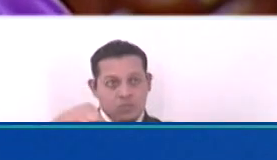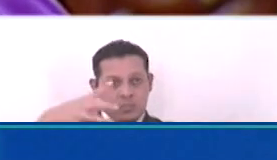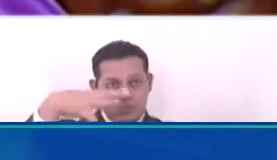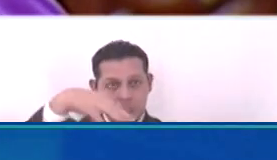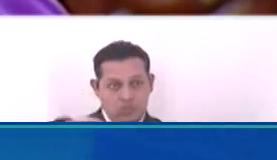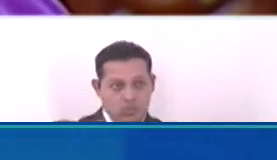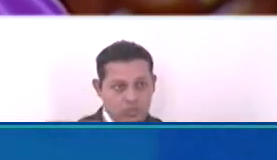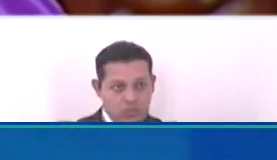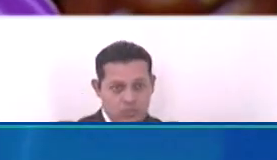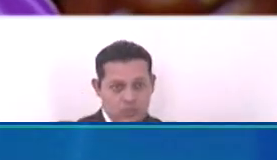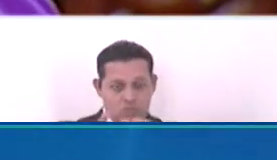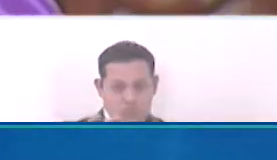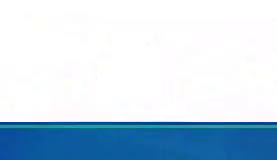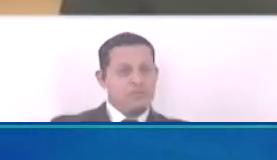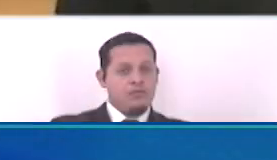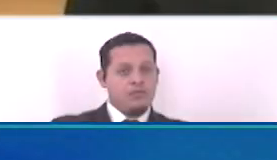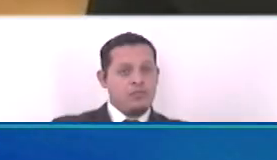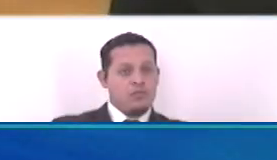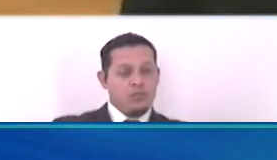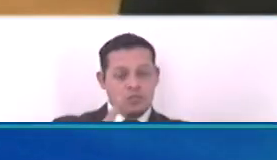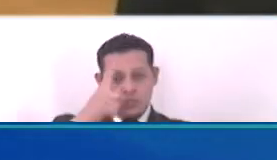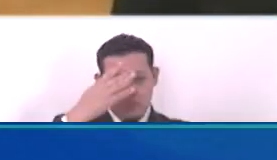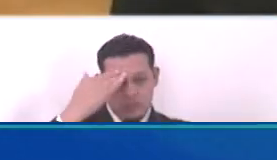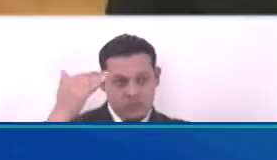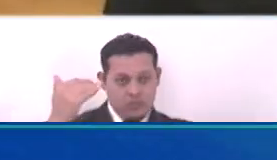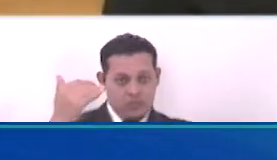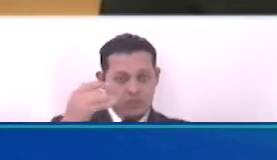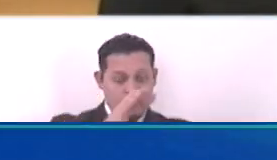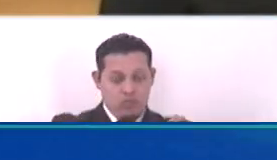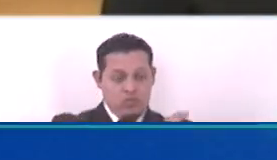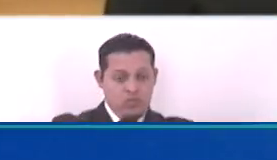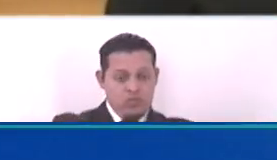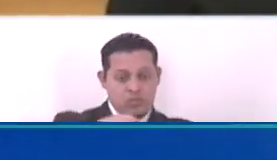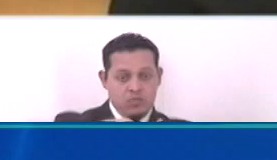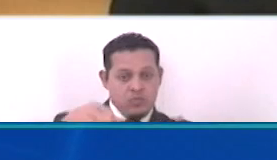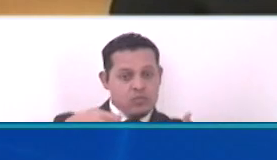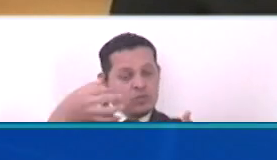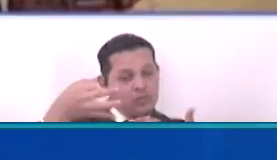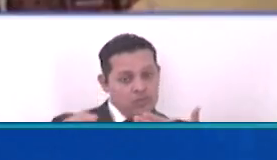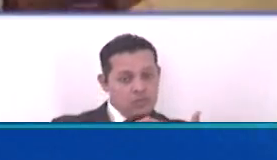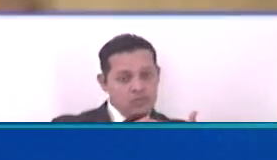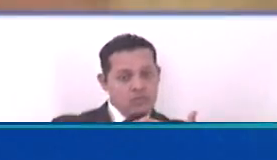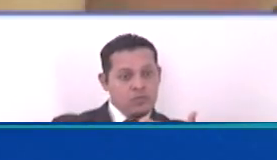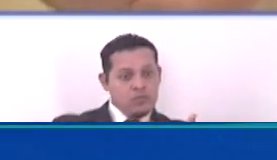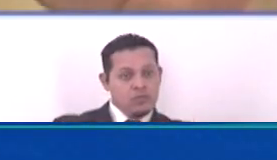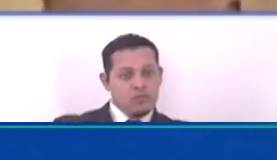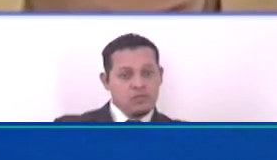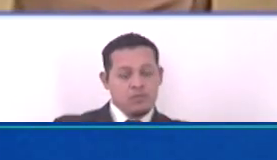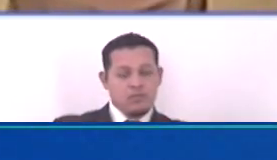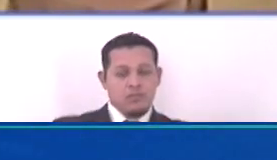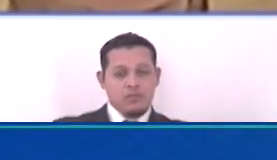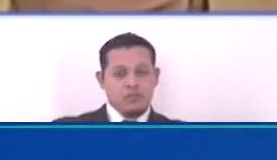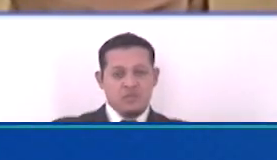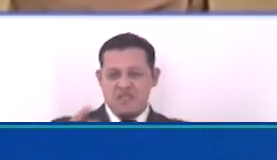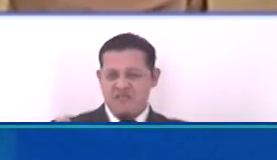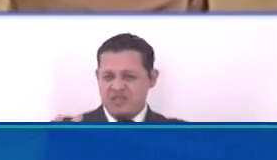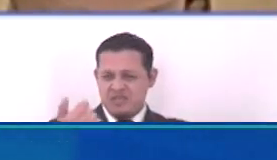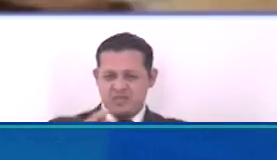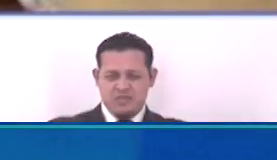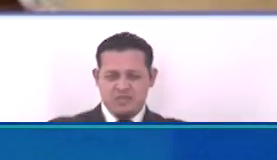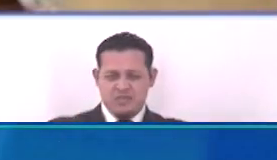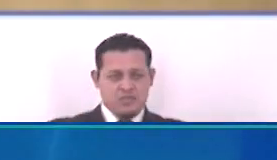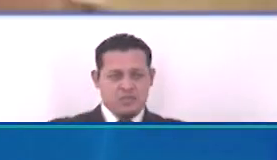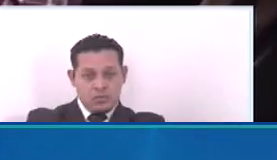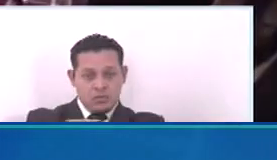ahí tienen corruptos entre ustedes en los uno punto un millones injustificados que señala fiscalía se incluyen 445